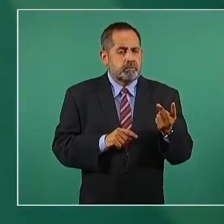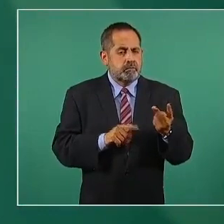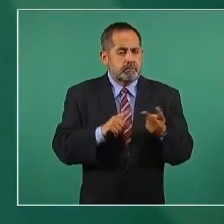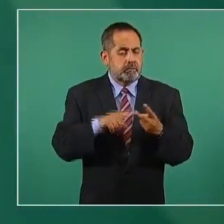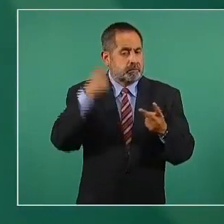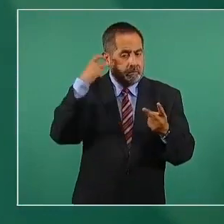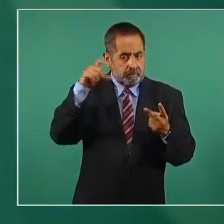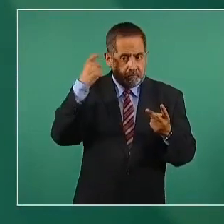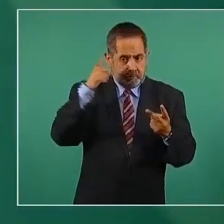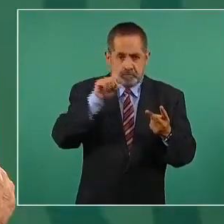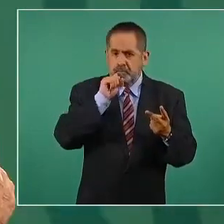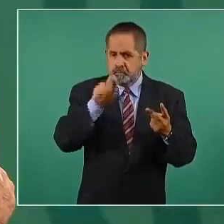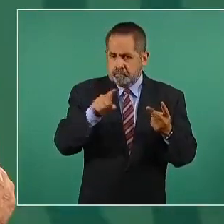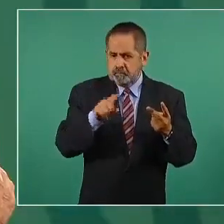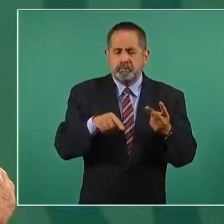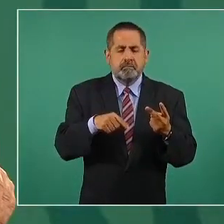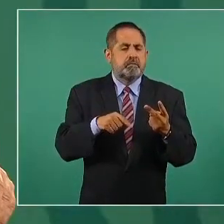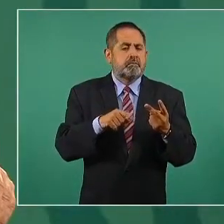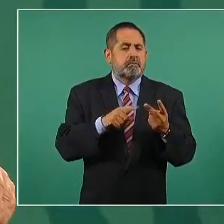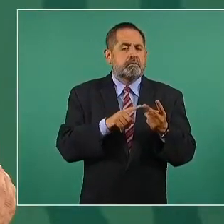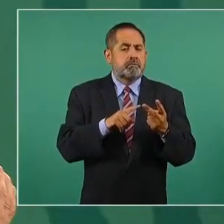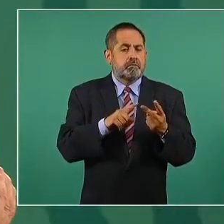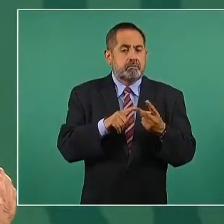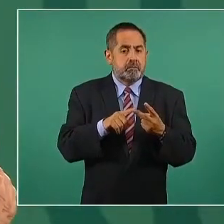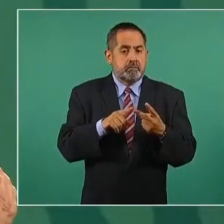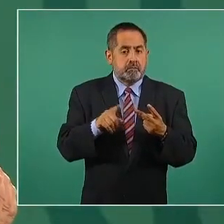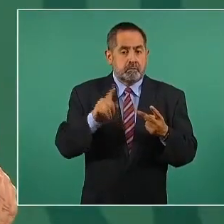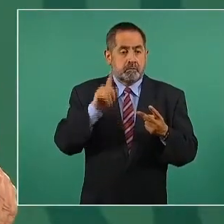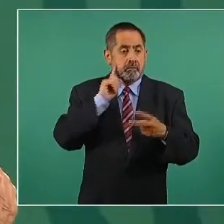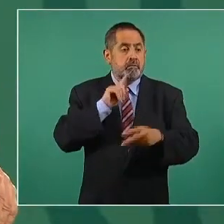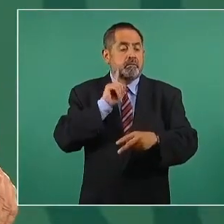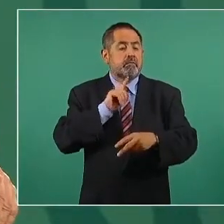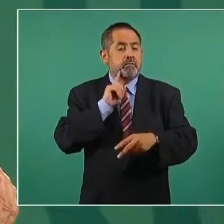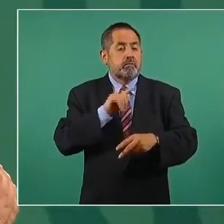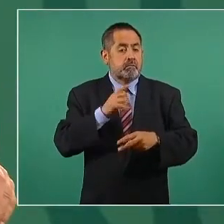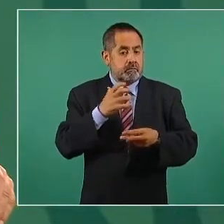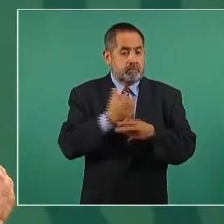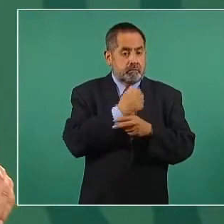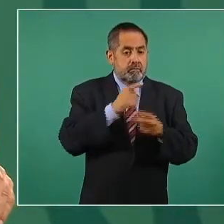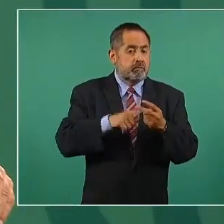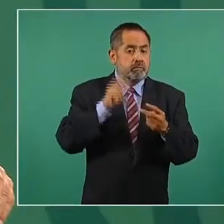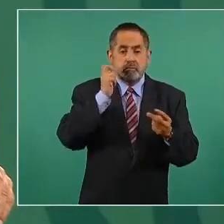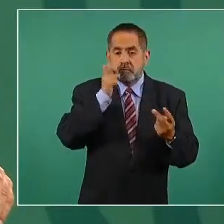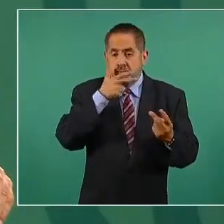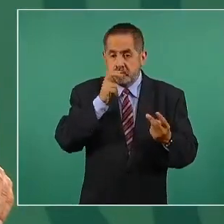de Querétaro, la gobernadora de Chihuahua ya